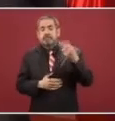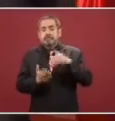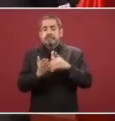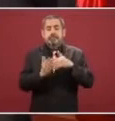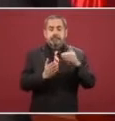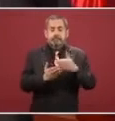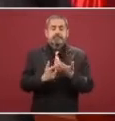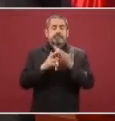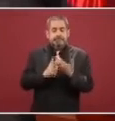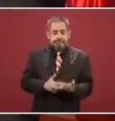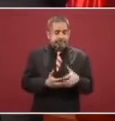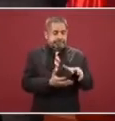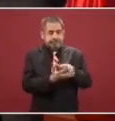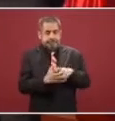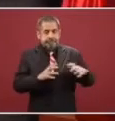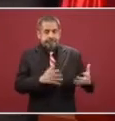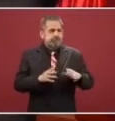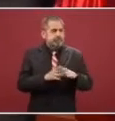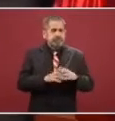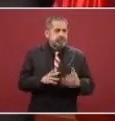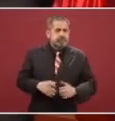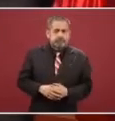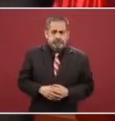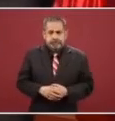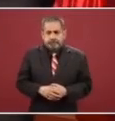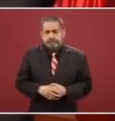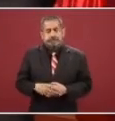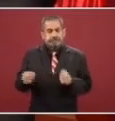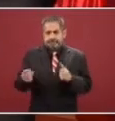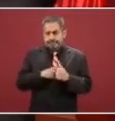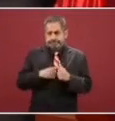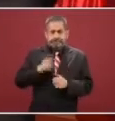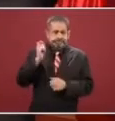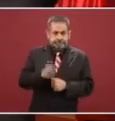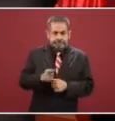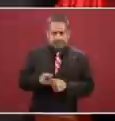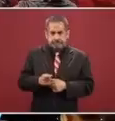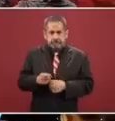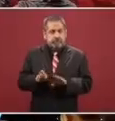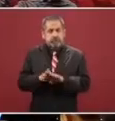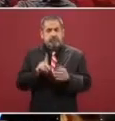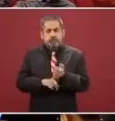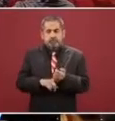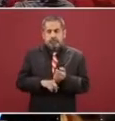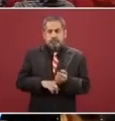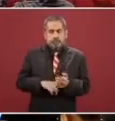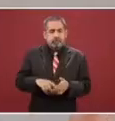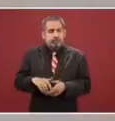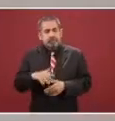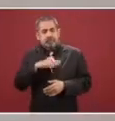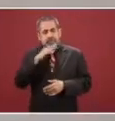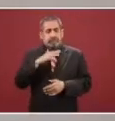¿Cómo se logran estas economías? Primero, conforme a las instrucciones de la superioridad, evitando lo superfluo y